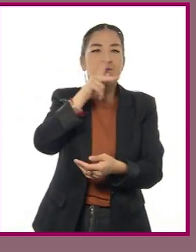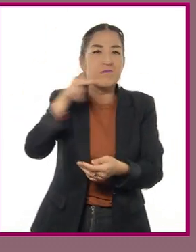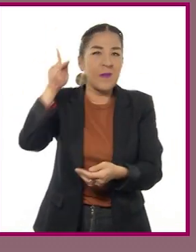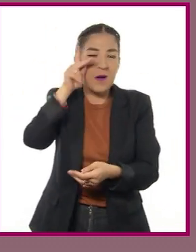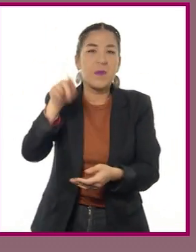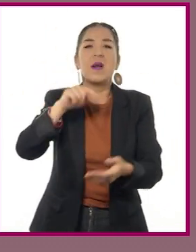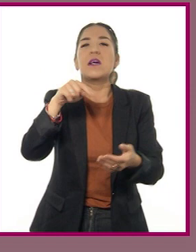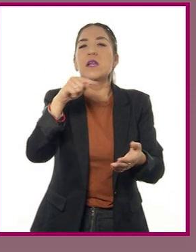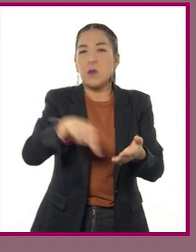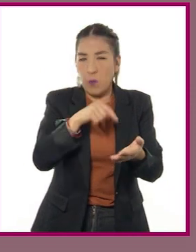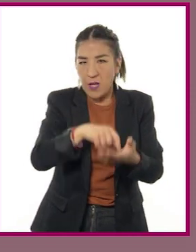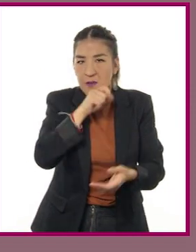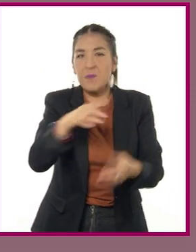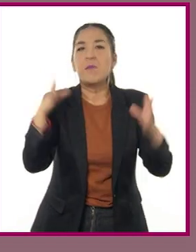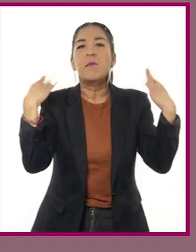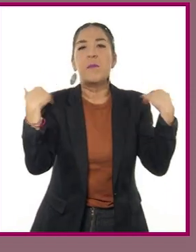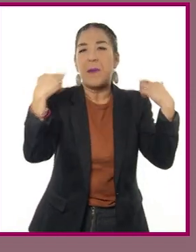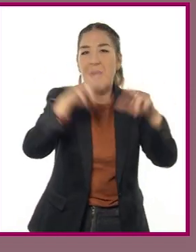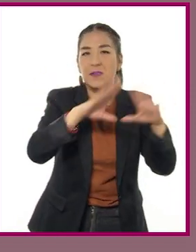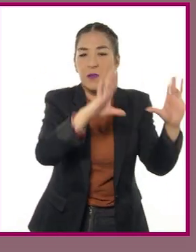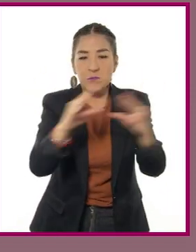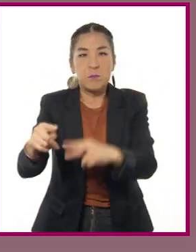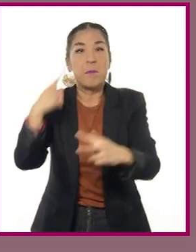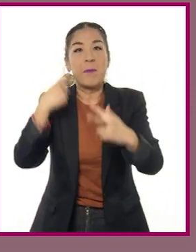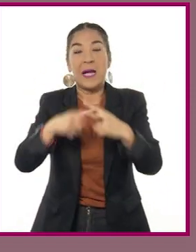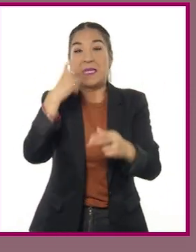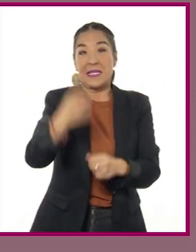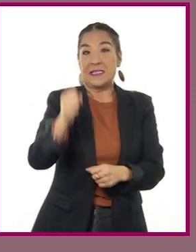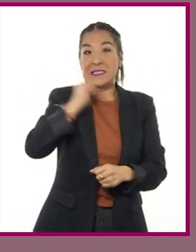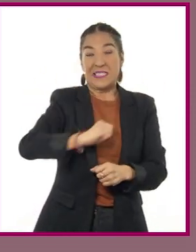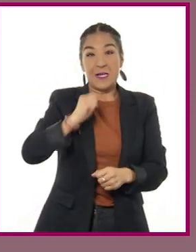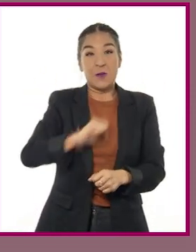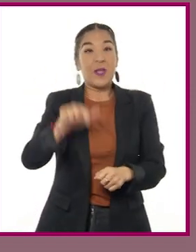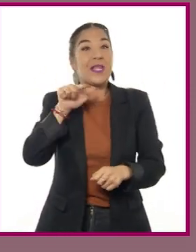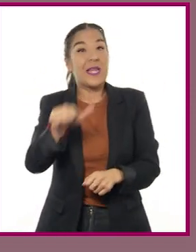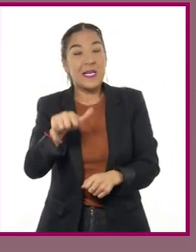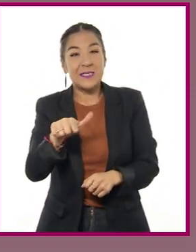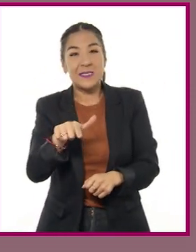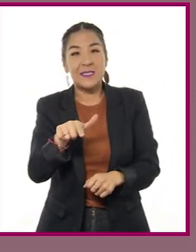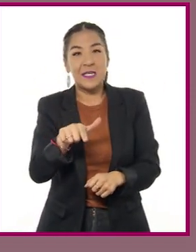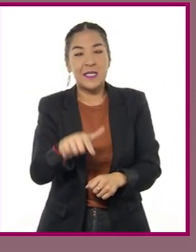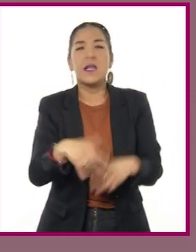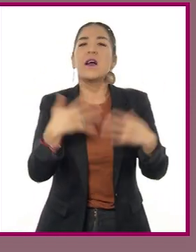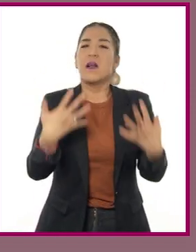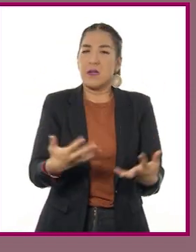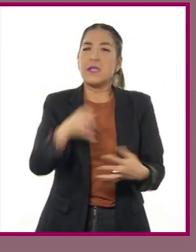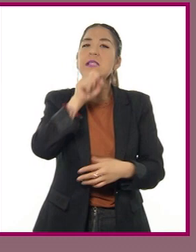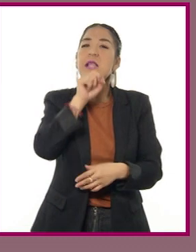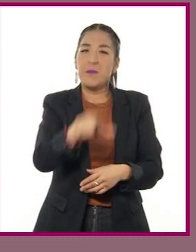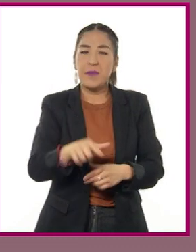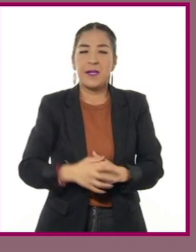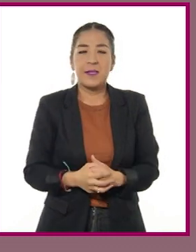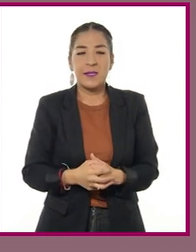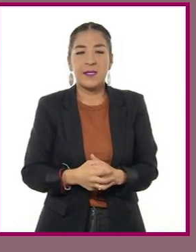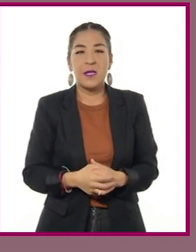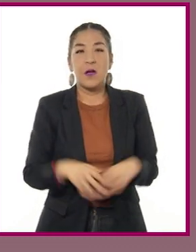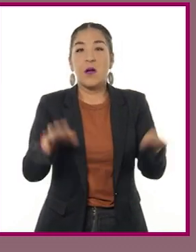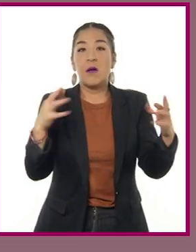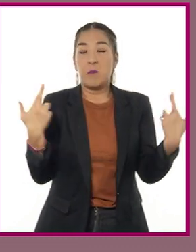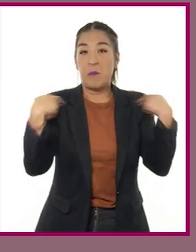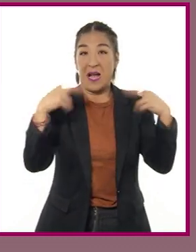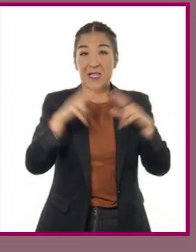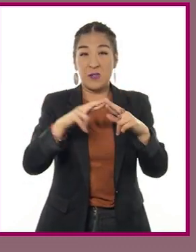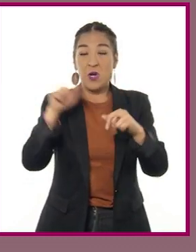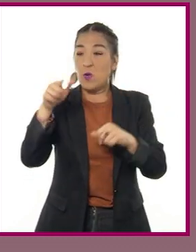cátedra de Astronomía y Matemáticas, pero hacia el final del siglo XVII. Y su etapa de docencia duró